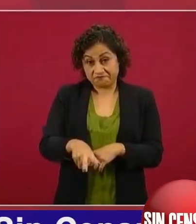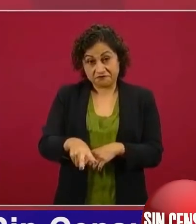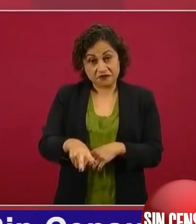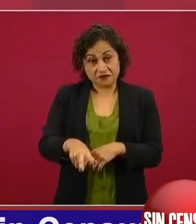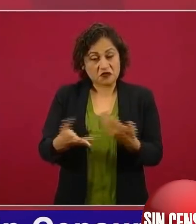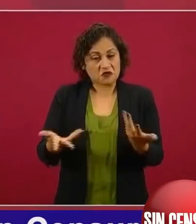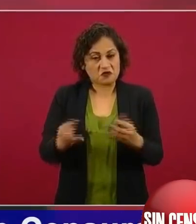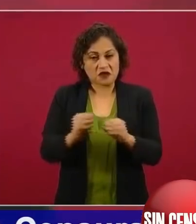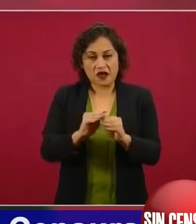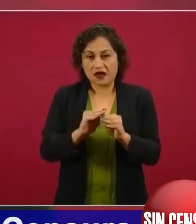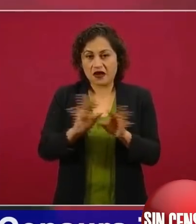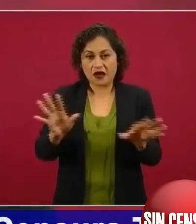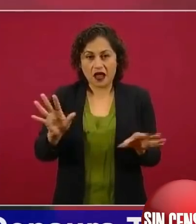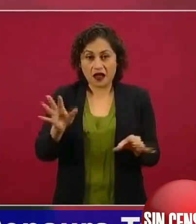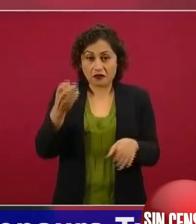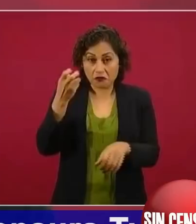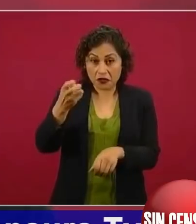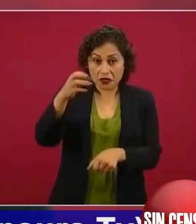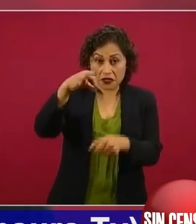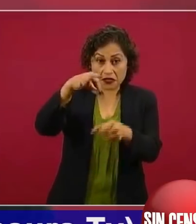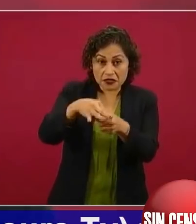fraudulenta.